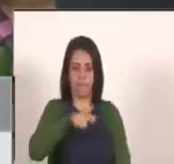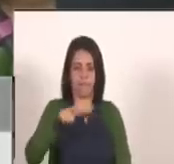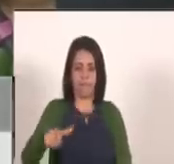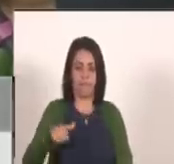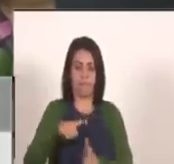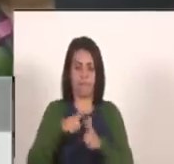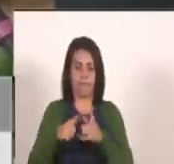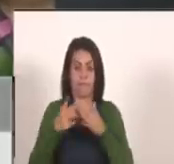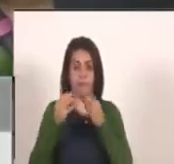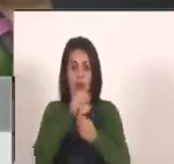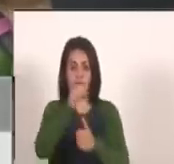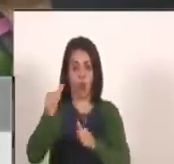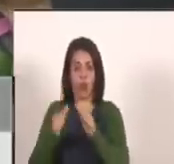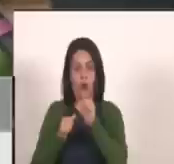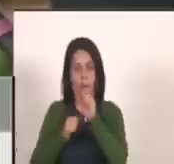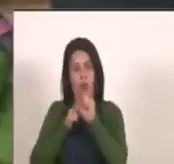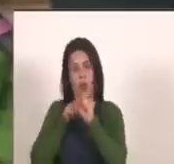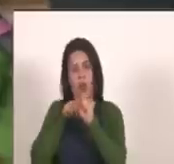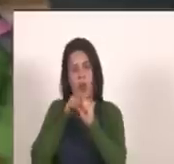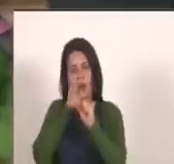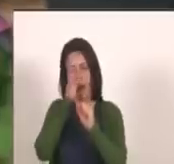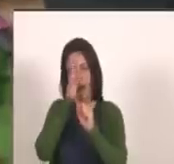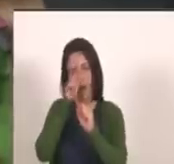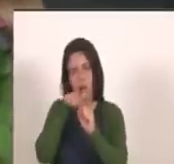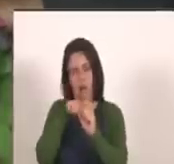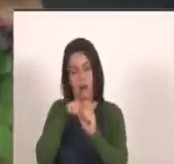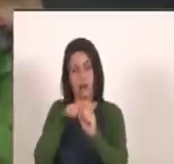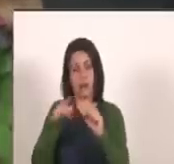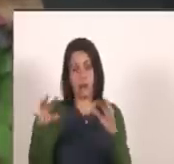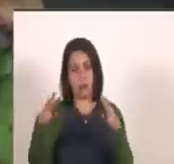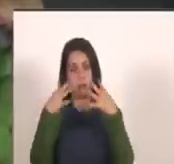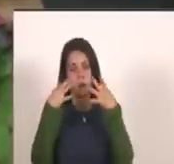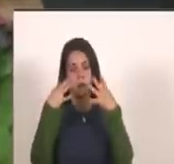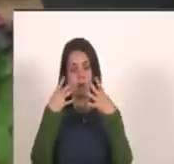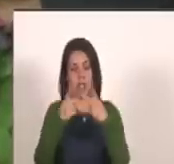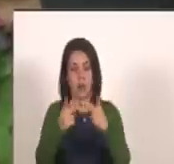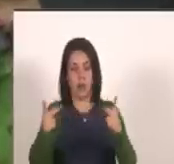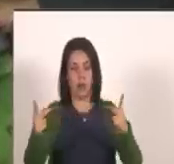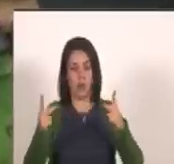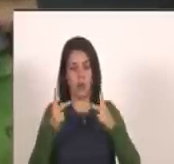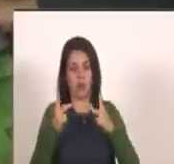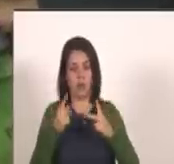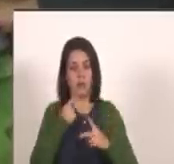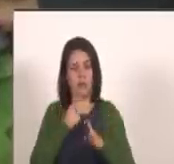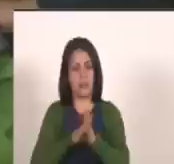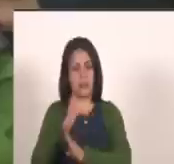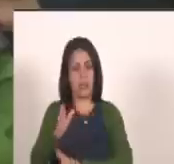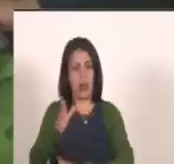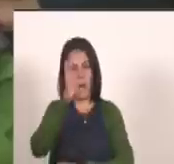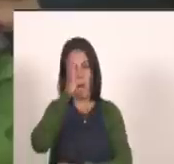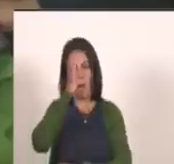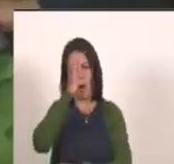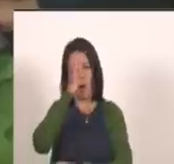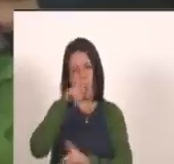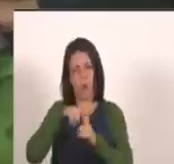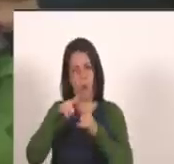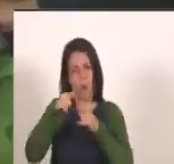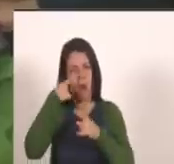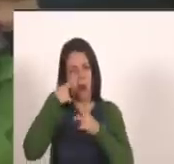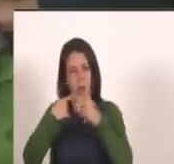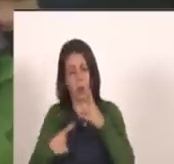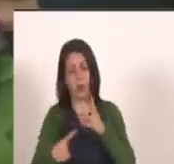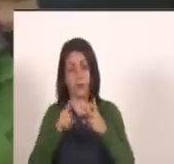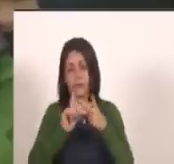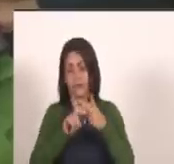tengan que ampararse detrás de un micrófono, primero para ganar adeptos y público, que le siguen con sus burlas y sus sandeces,